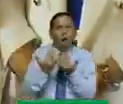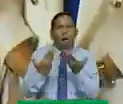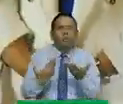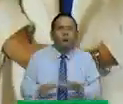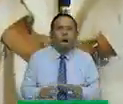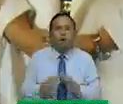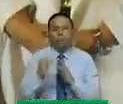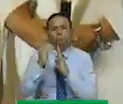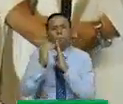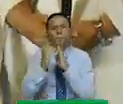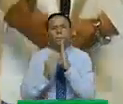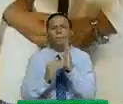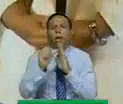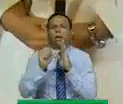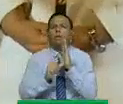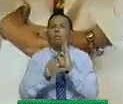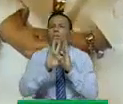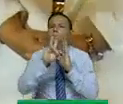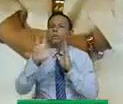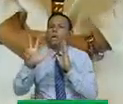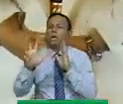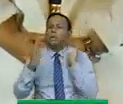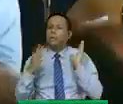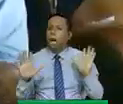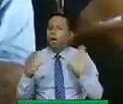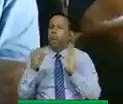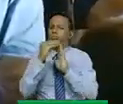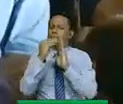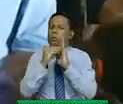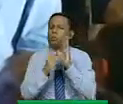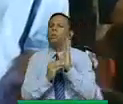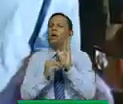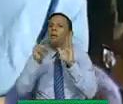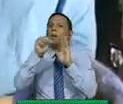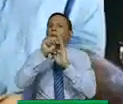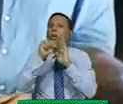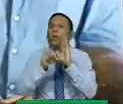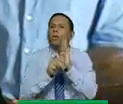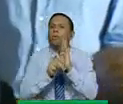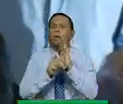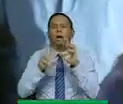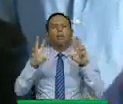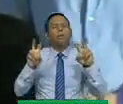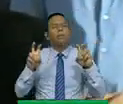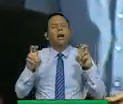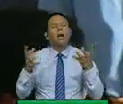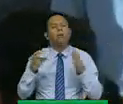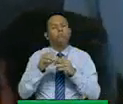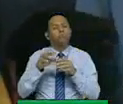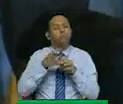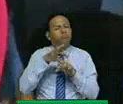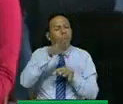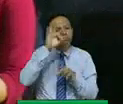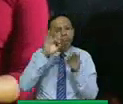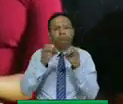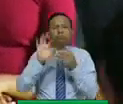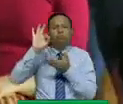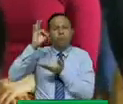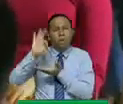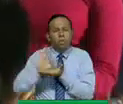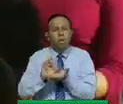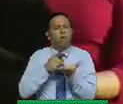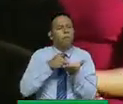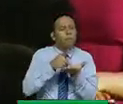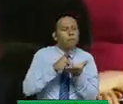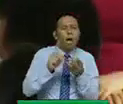73 artículos que en general tratan normas relativas al financiamiento, elección de autoridades, igualdad, calidad